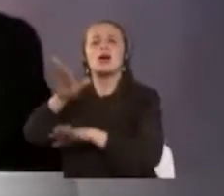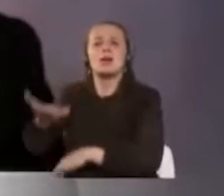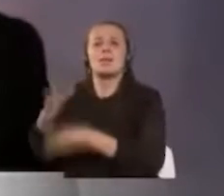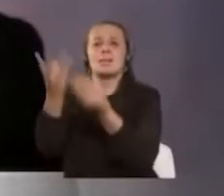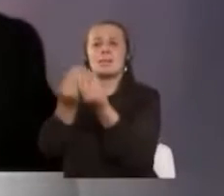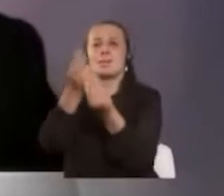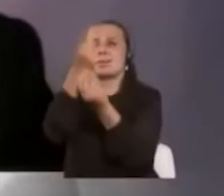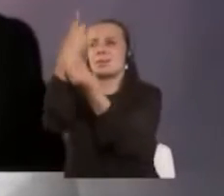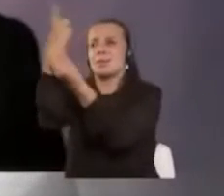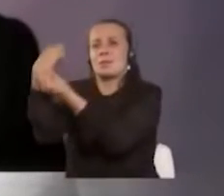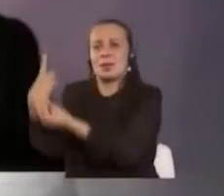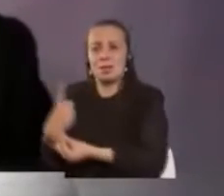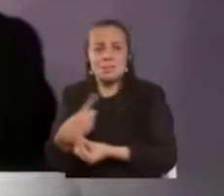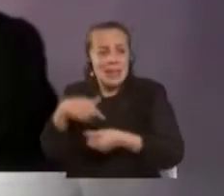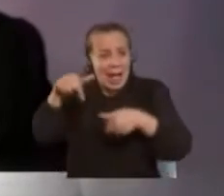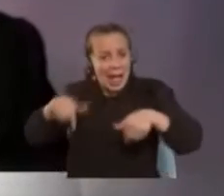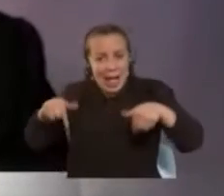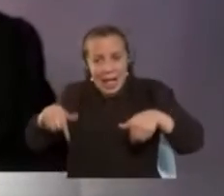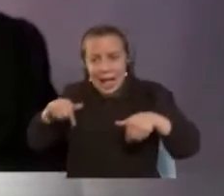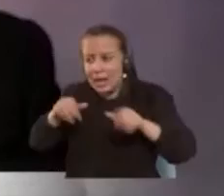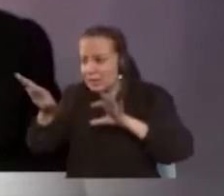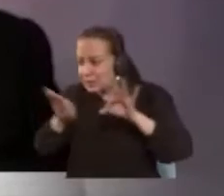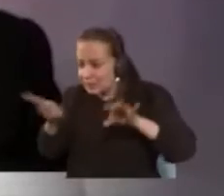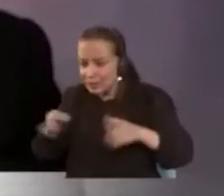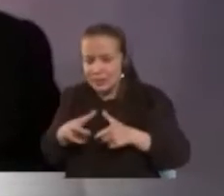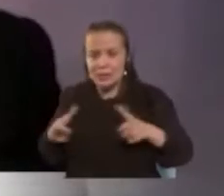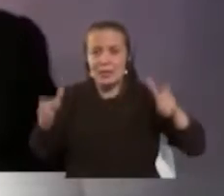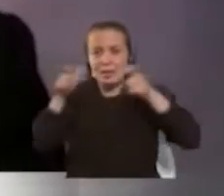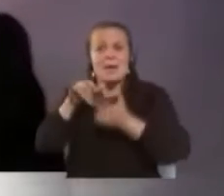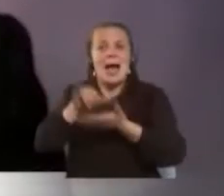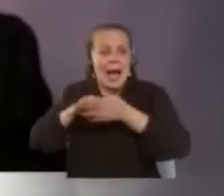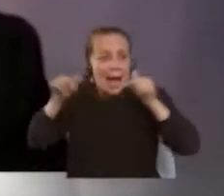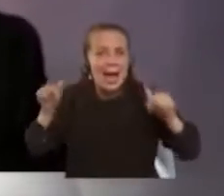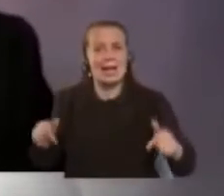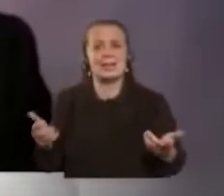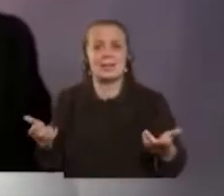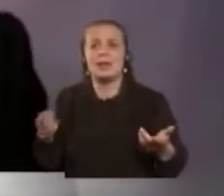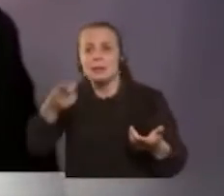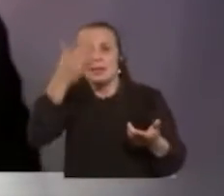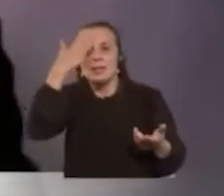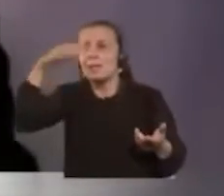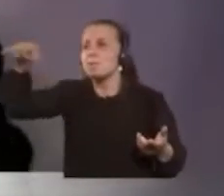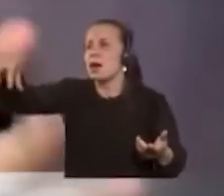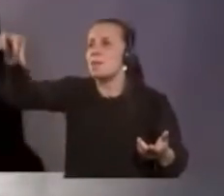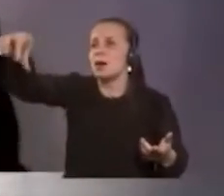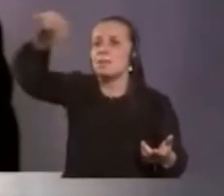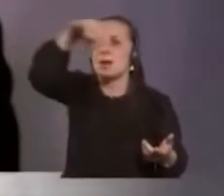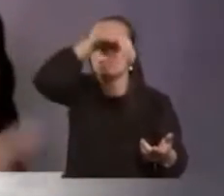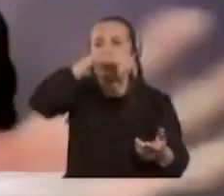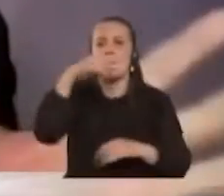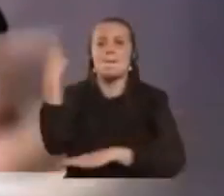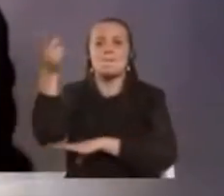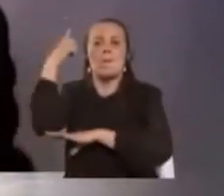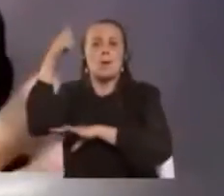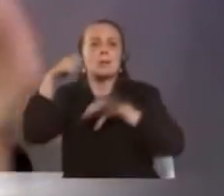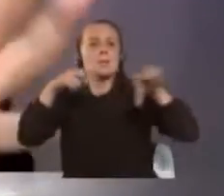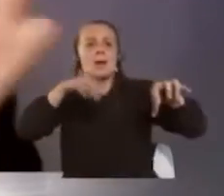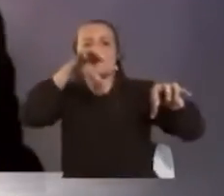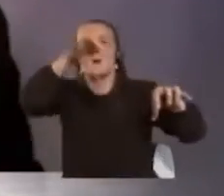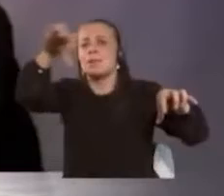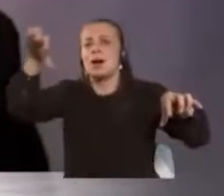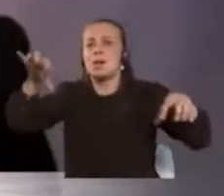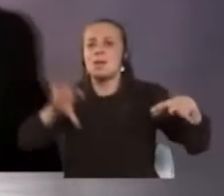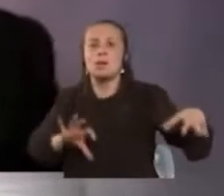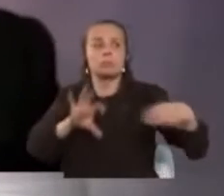que los elegimos aquí en el Congreso. Entonces cada sector político o asociaciones de sectores políticos se